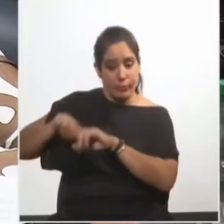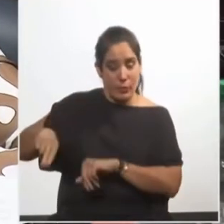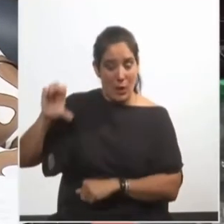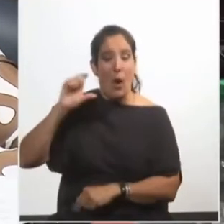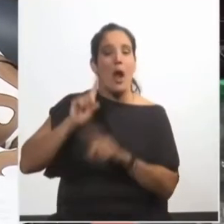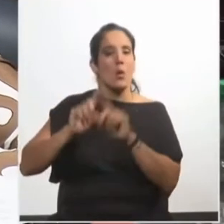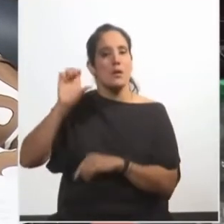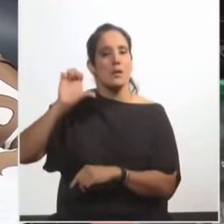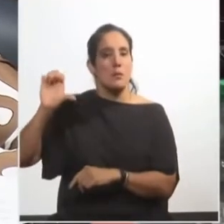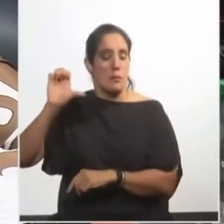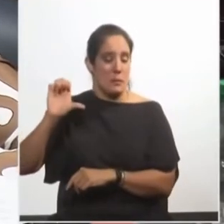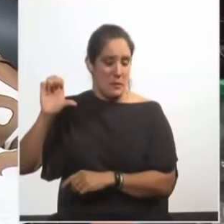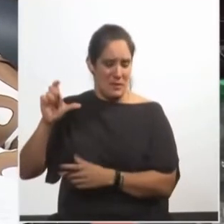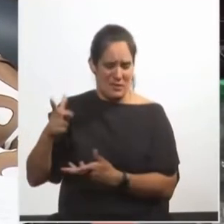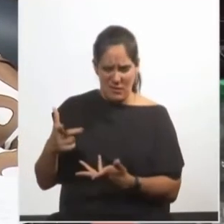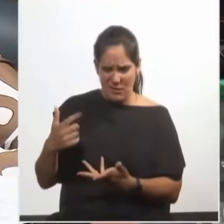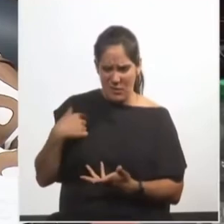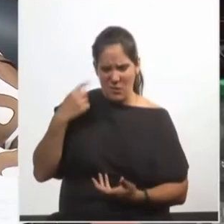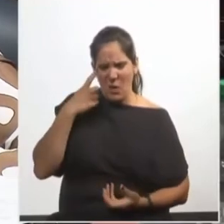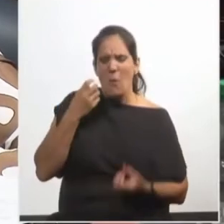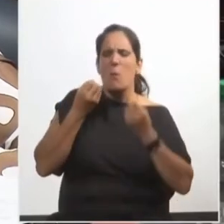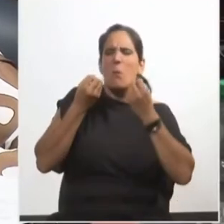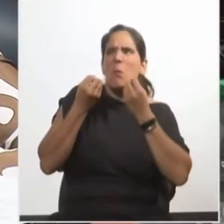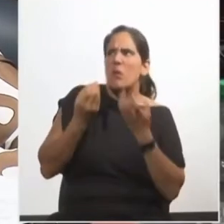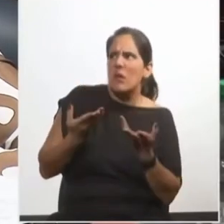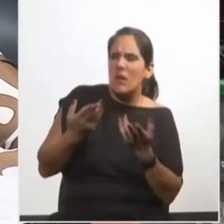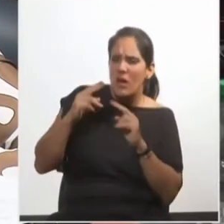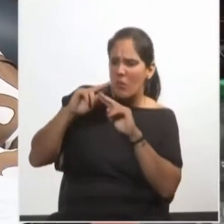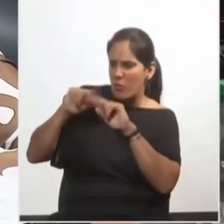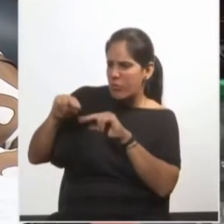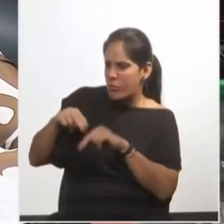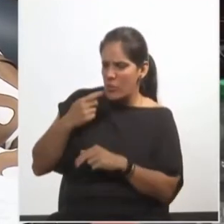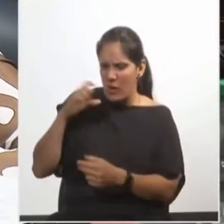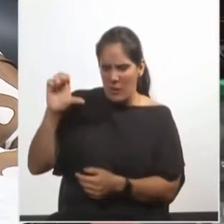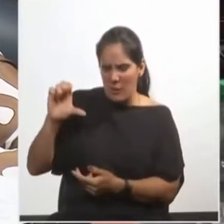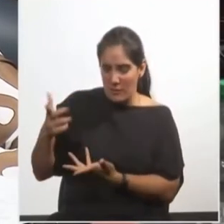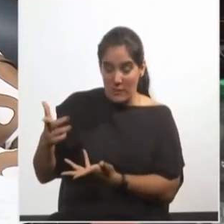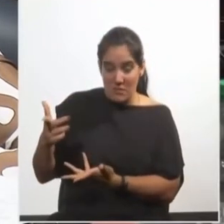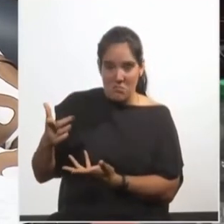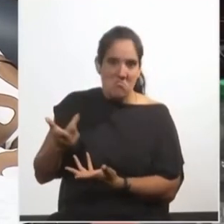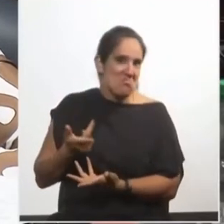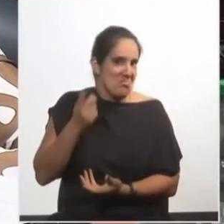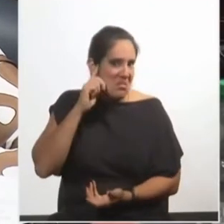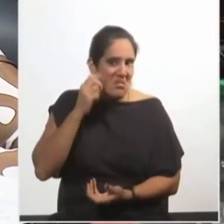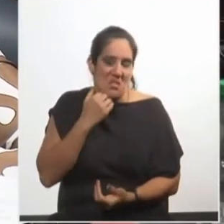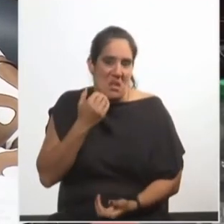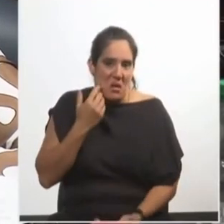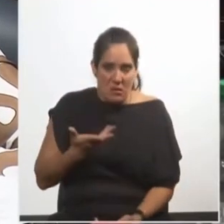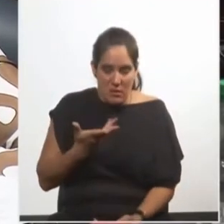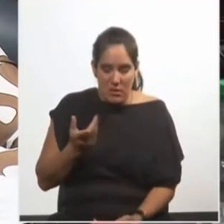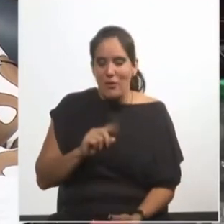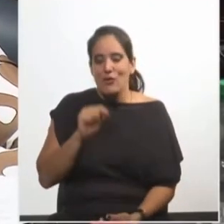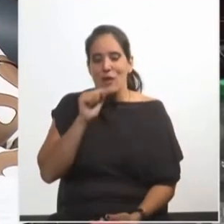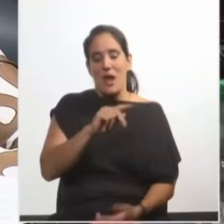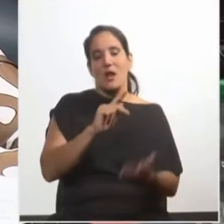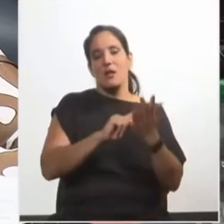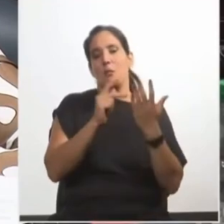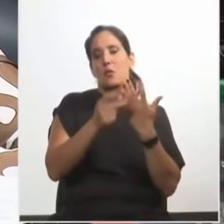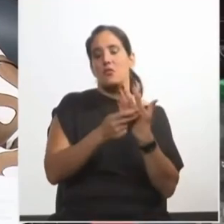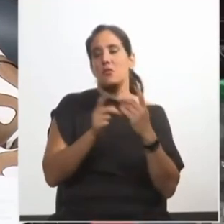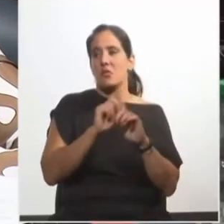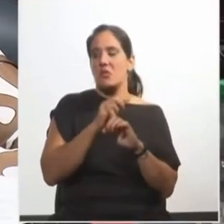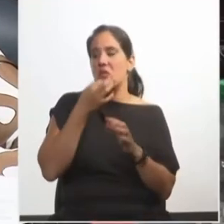tienen una razón conceptual que las justifique, tampoco se considera en este proyecto la introducción